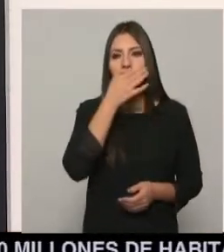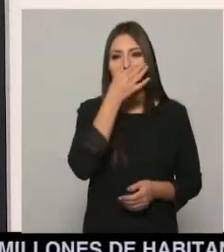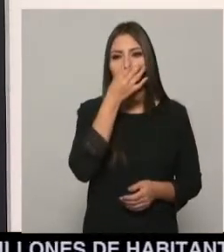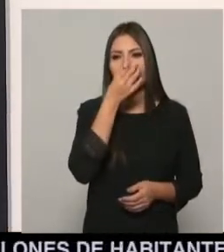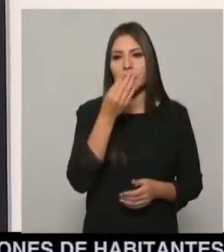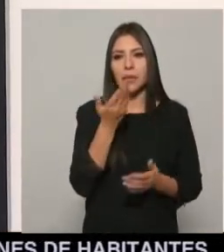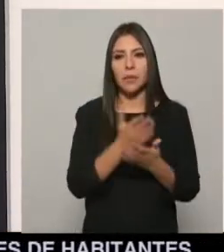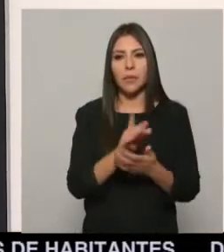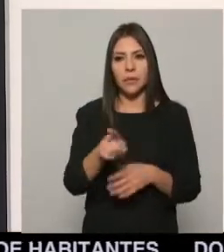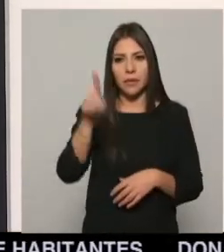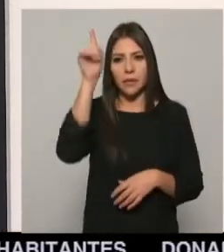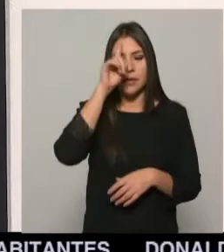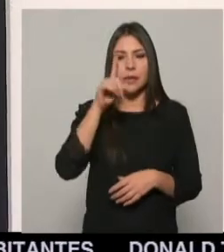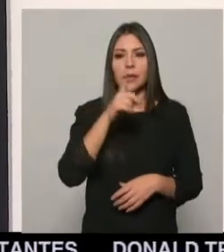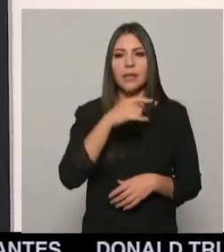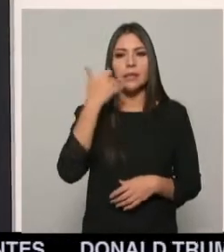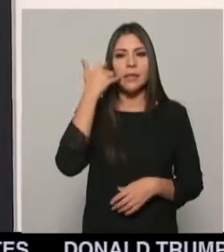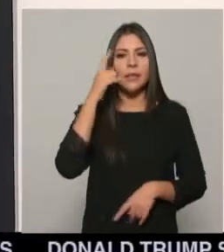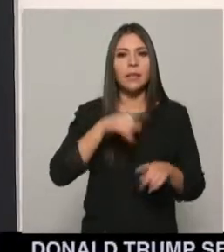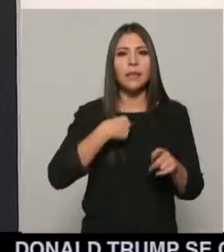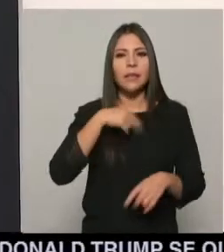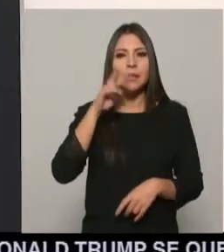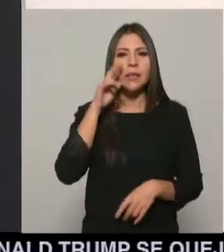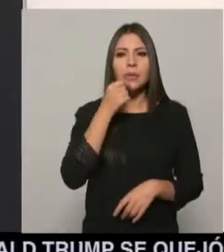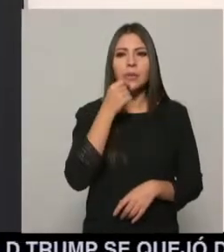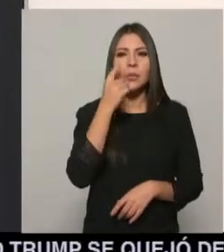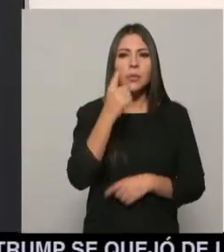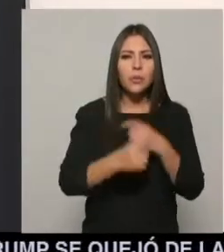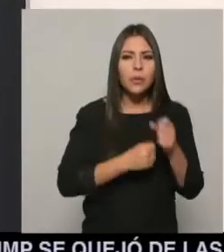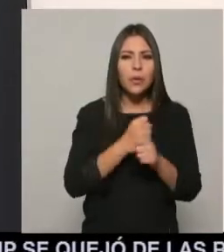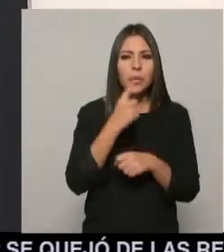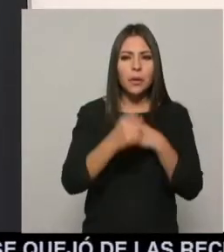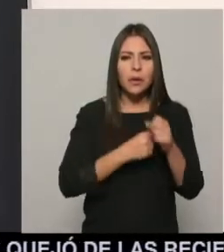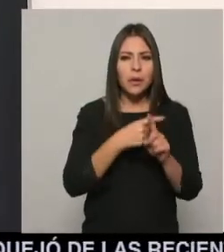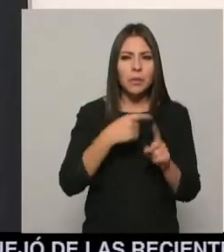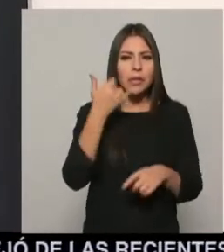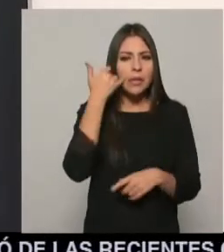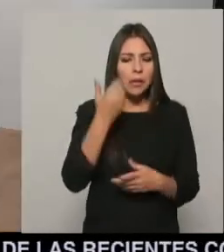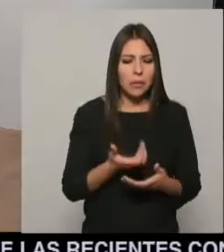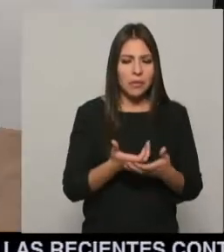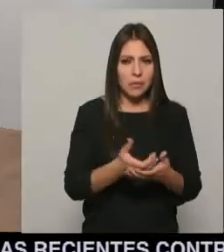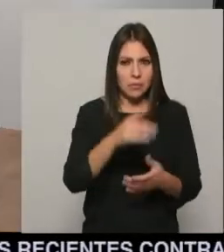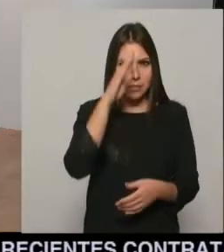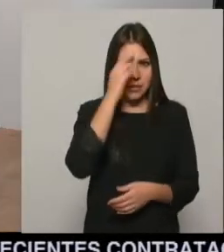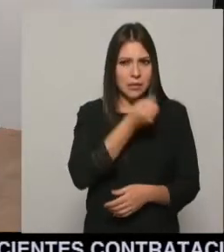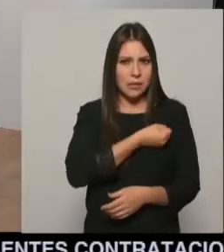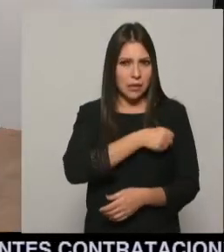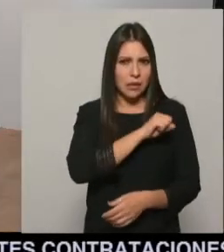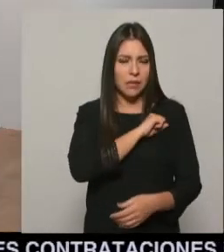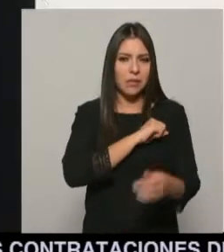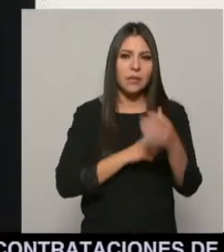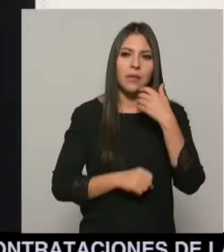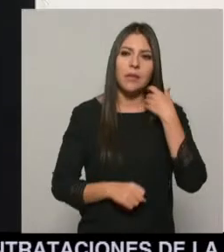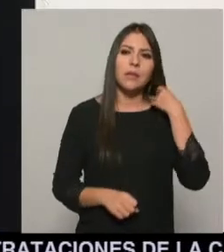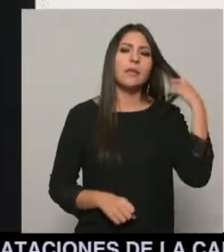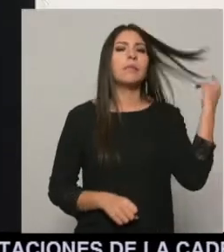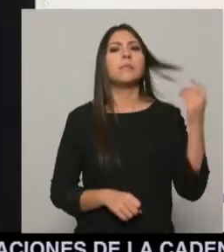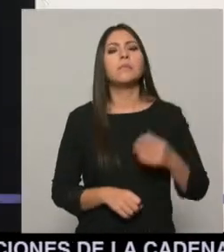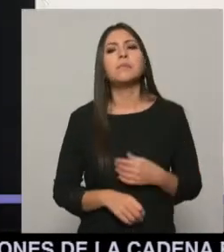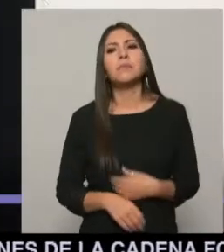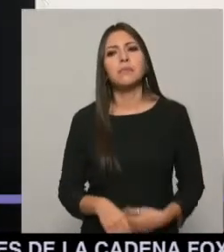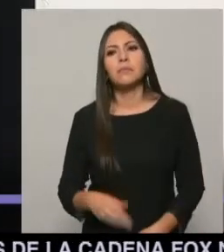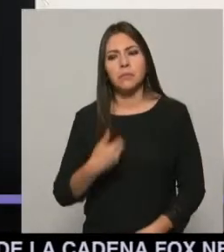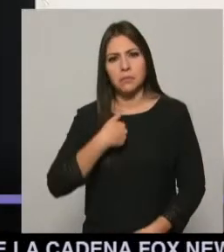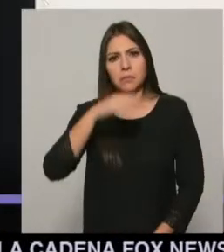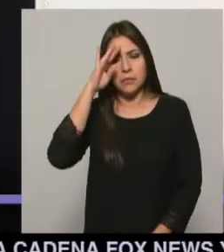un bebé, he visto niños de 1 año, 1 año y medio en el celular. ¿Tú crees que eso es sano? Yo pienso que sí. ¿Sí? ¿Sí es sano? Yo lo recomiendo, ¿no? Y sobre